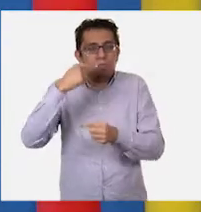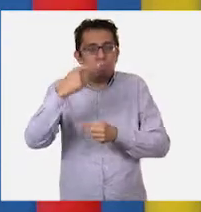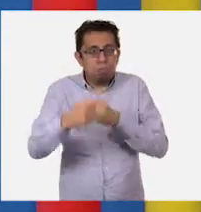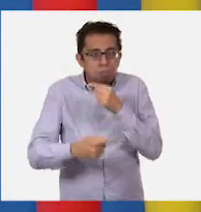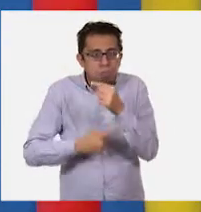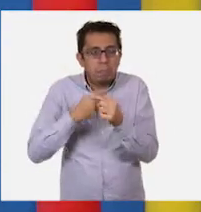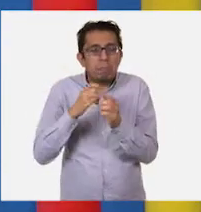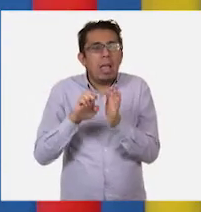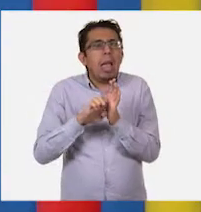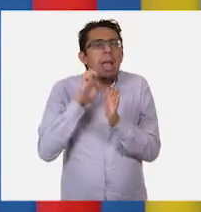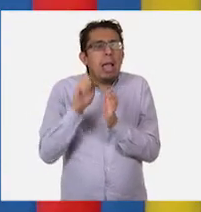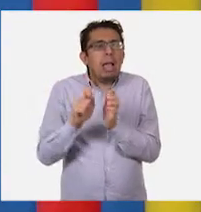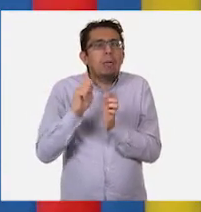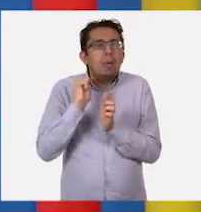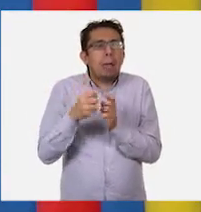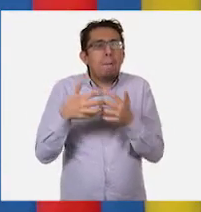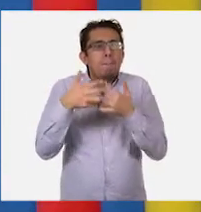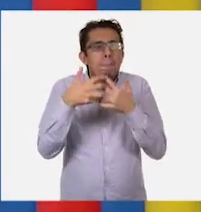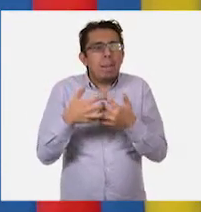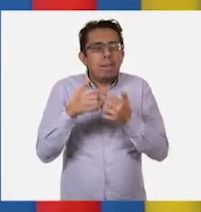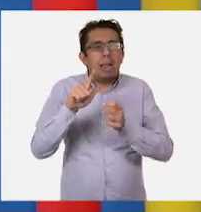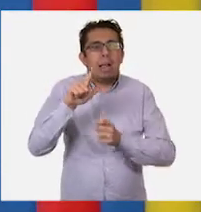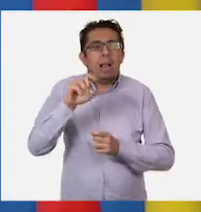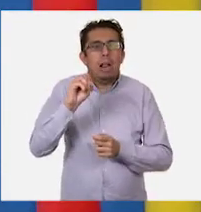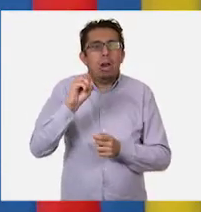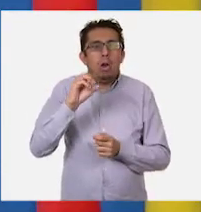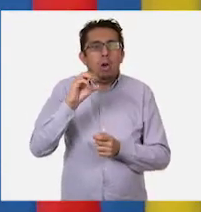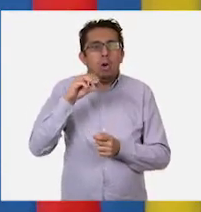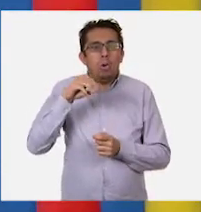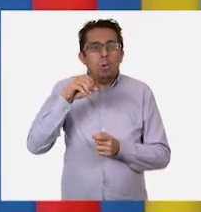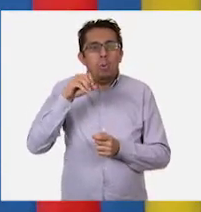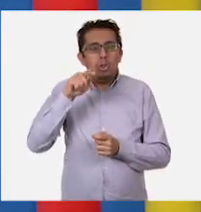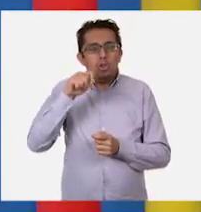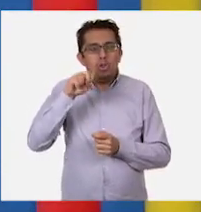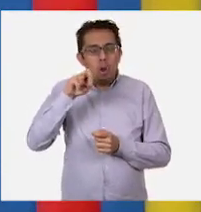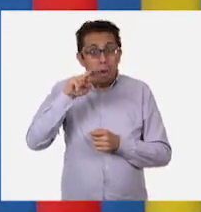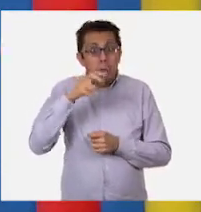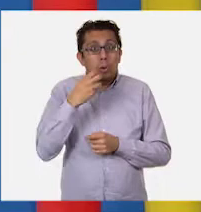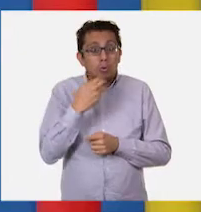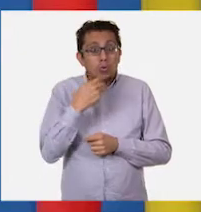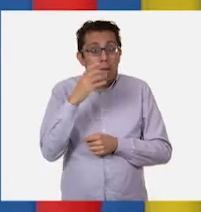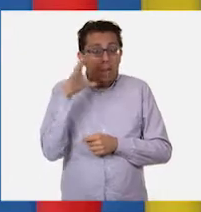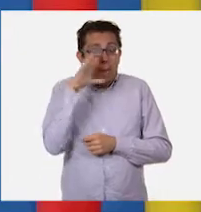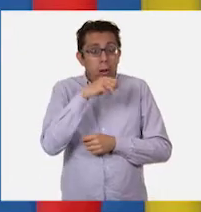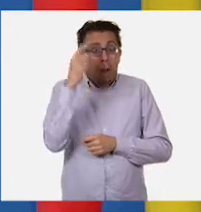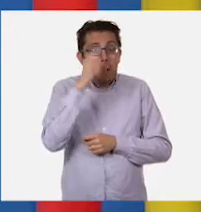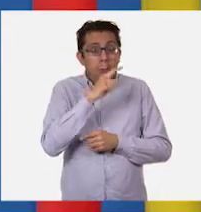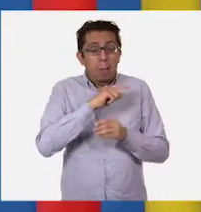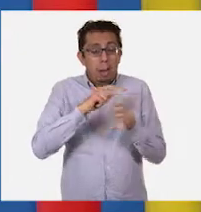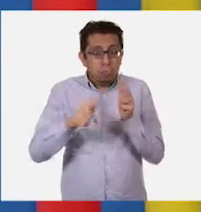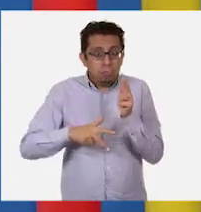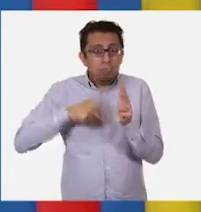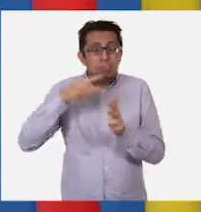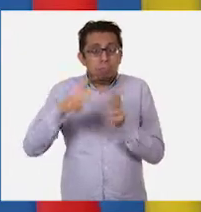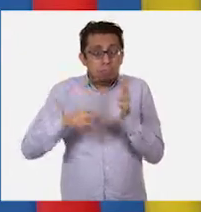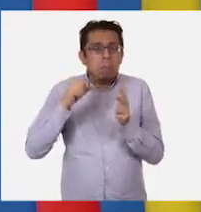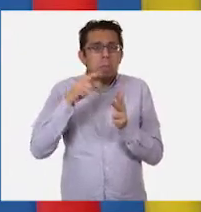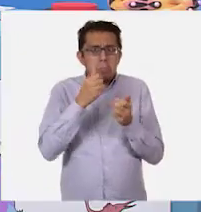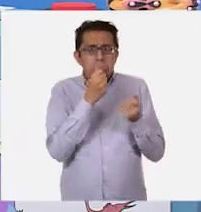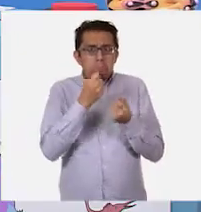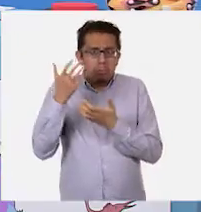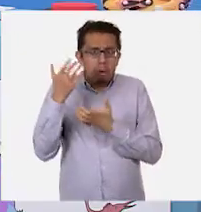la locomotora de vapor, que utilizaba el efecto del calor para moverse y transportar materiales y gente